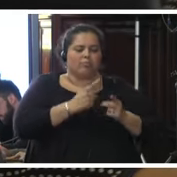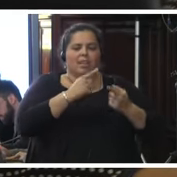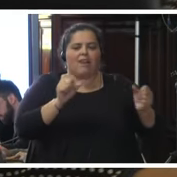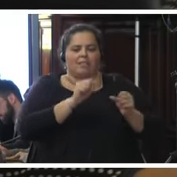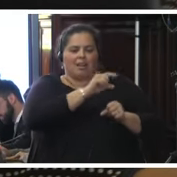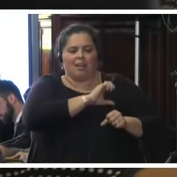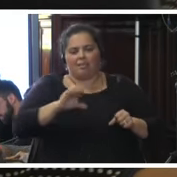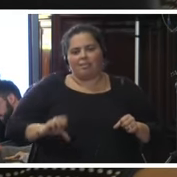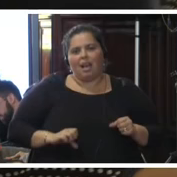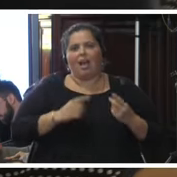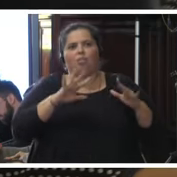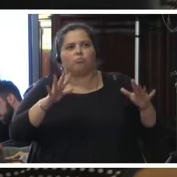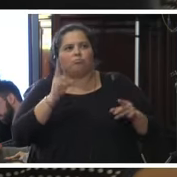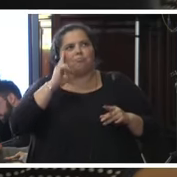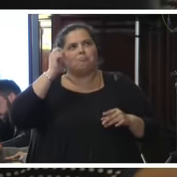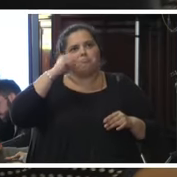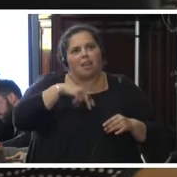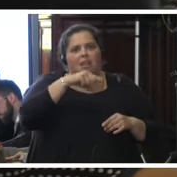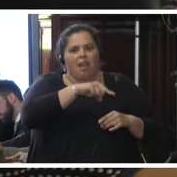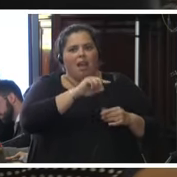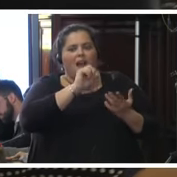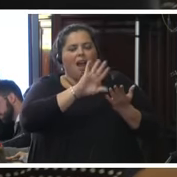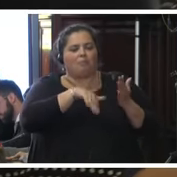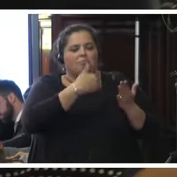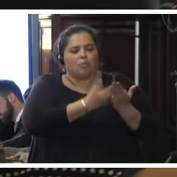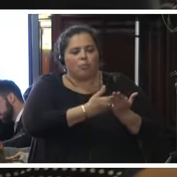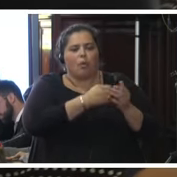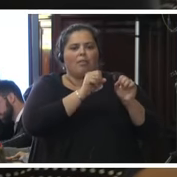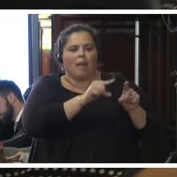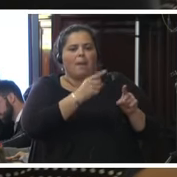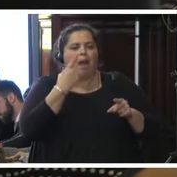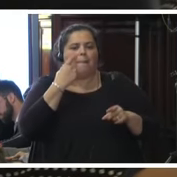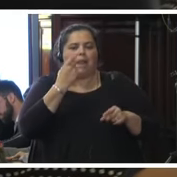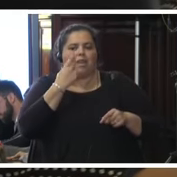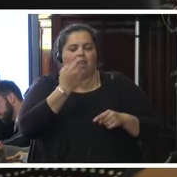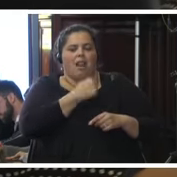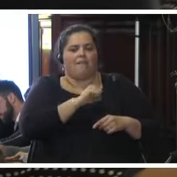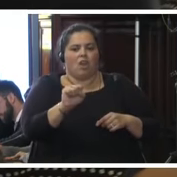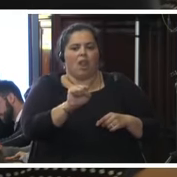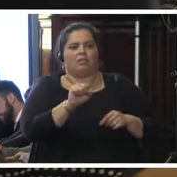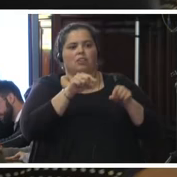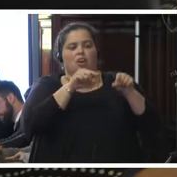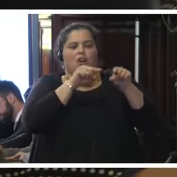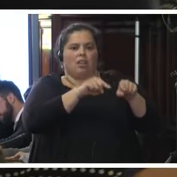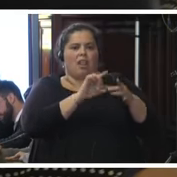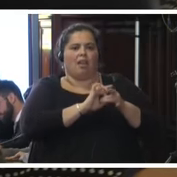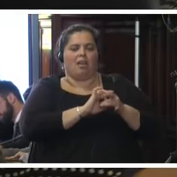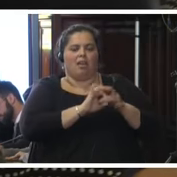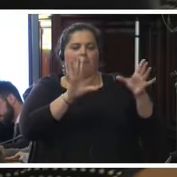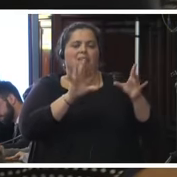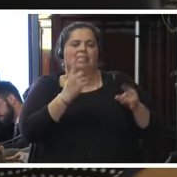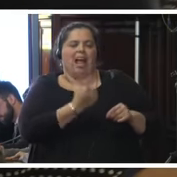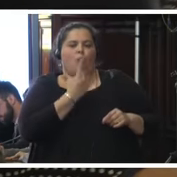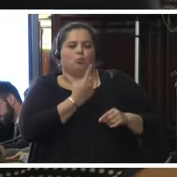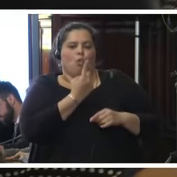planea adoptar para efectos de prevenir la violación al principio del juez natural y de la independencia y de la